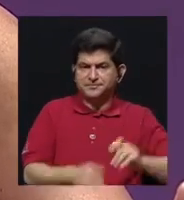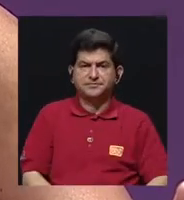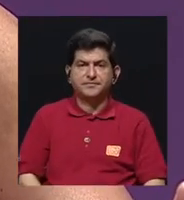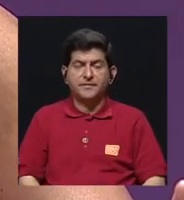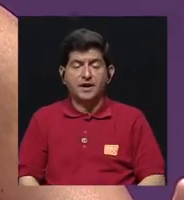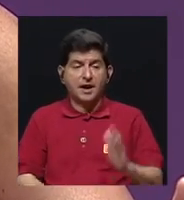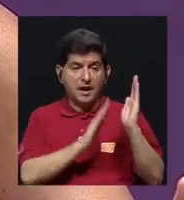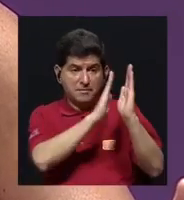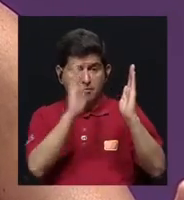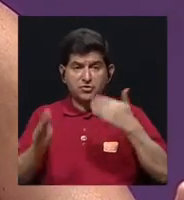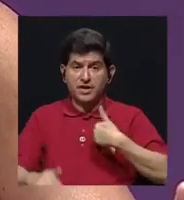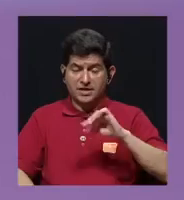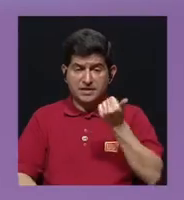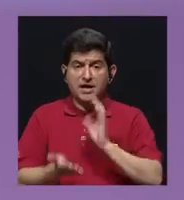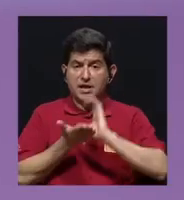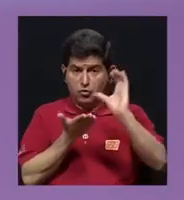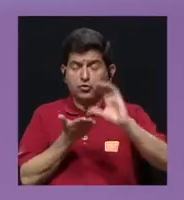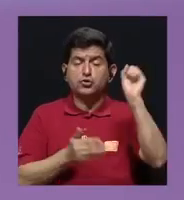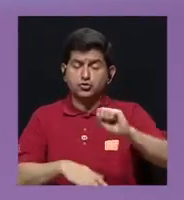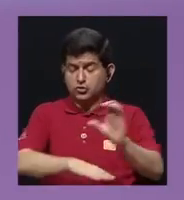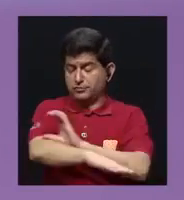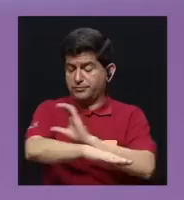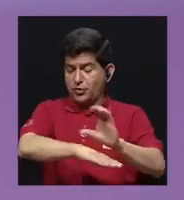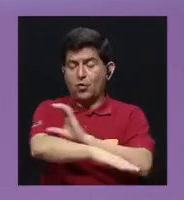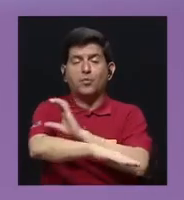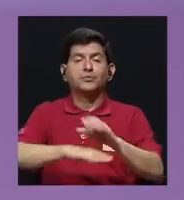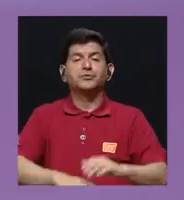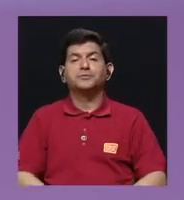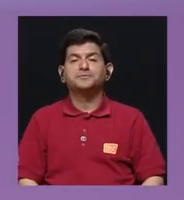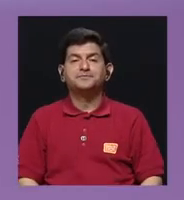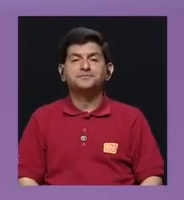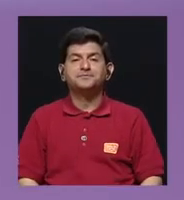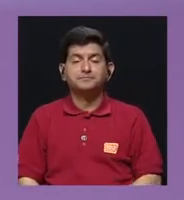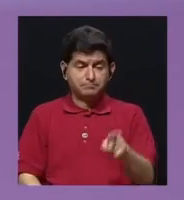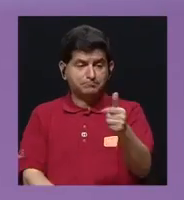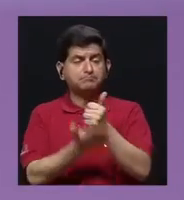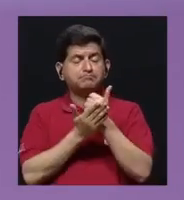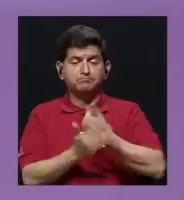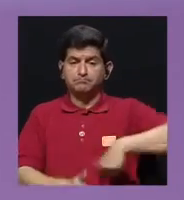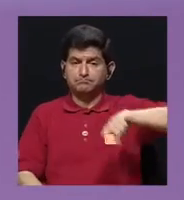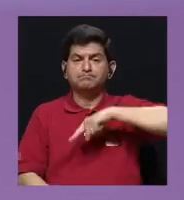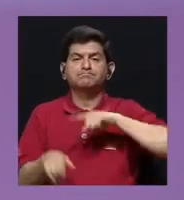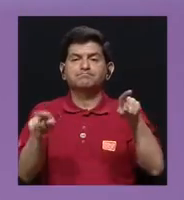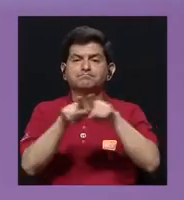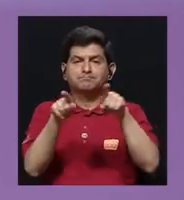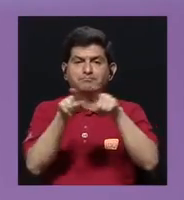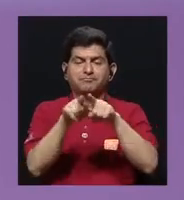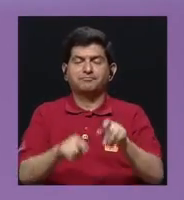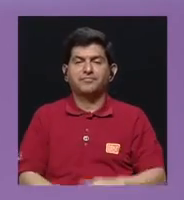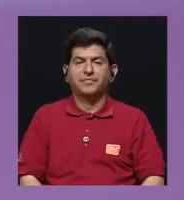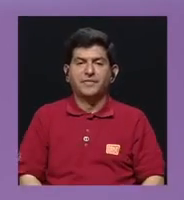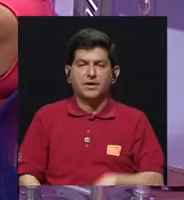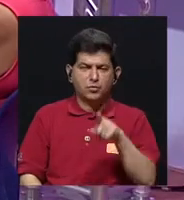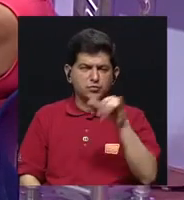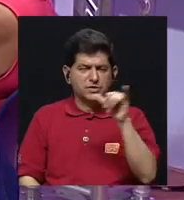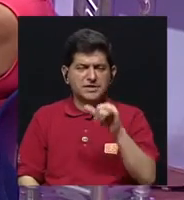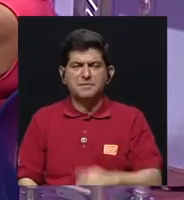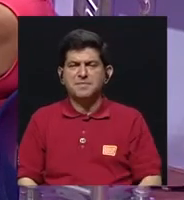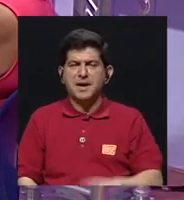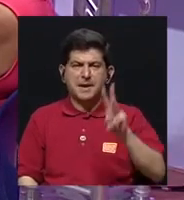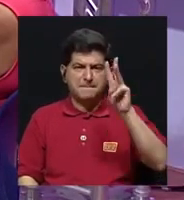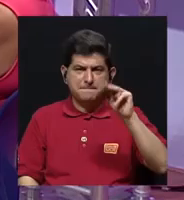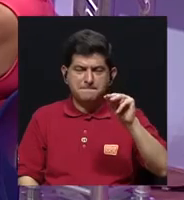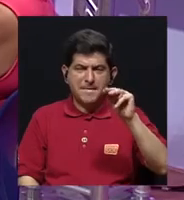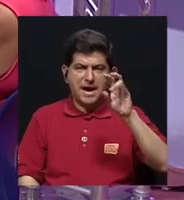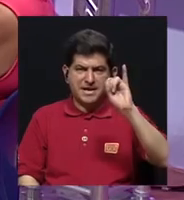cursos? A los tiene, que... sí, de computación, ellos también nos han ayudado mucho a... ¿Usted también, María Isabel, ha participado de